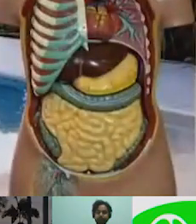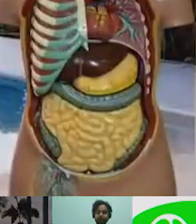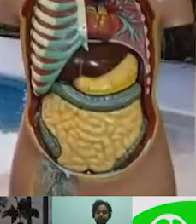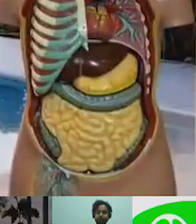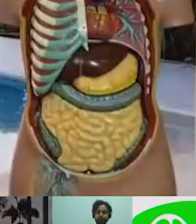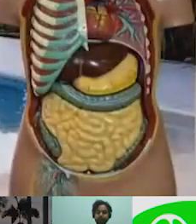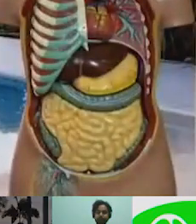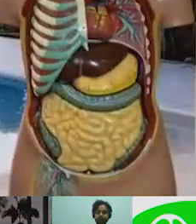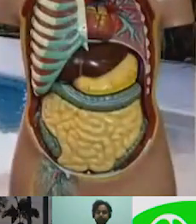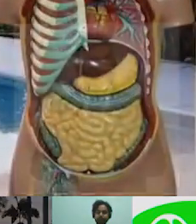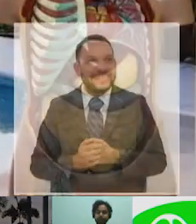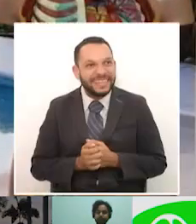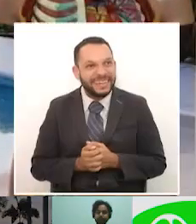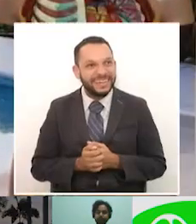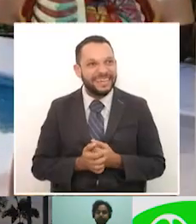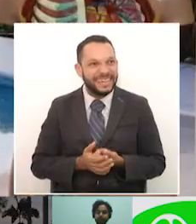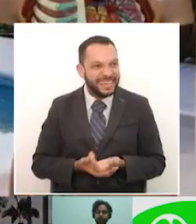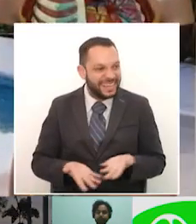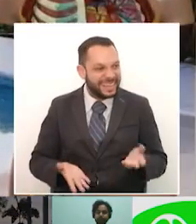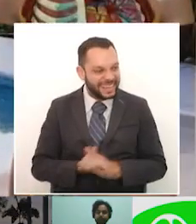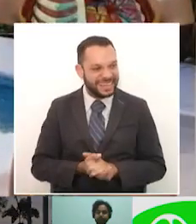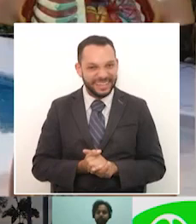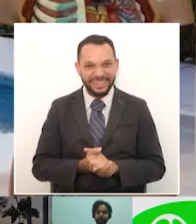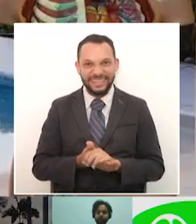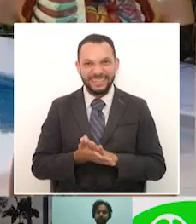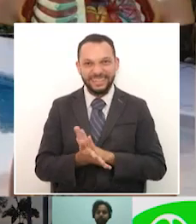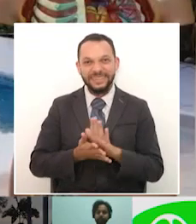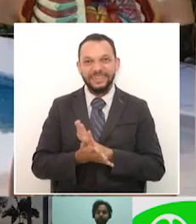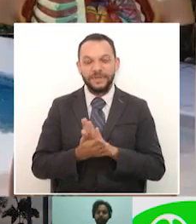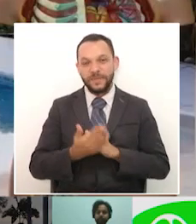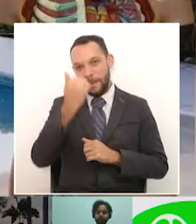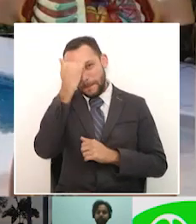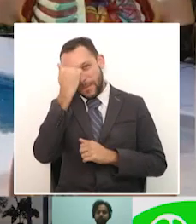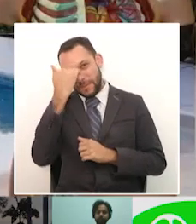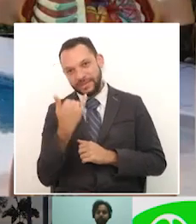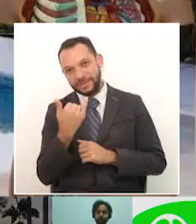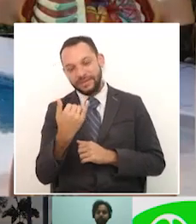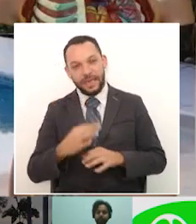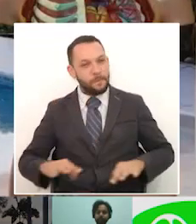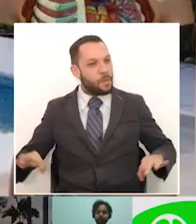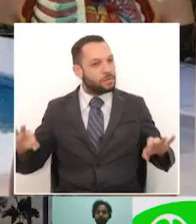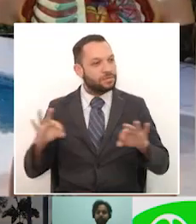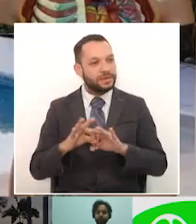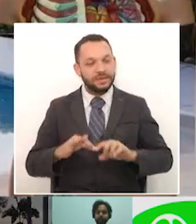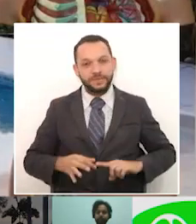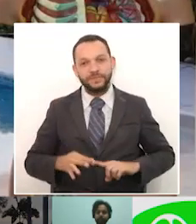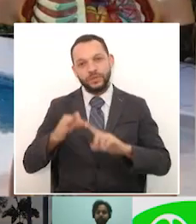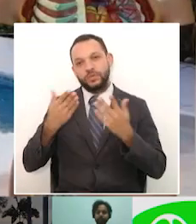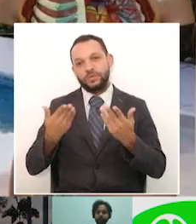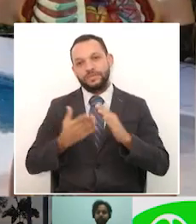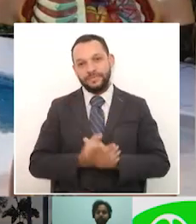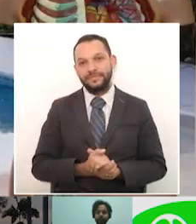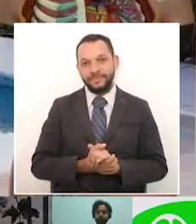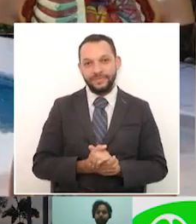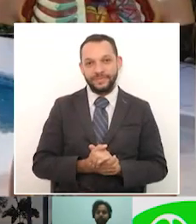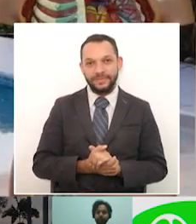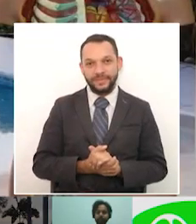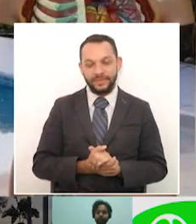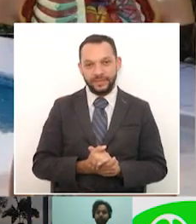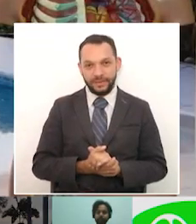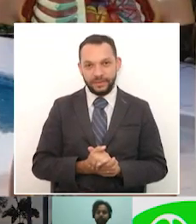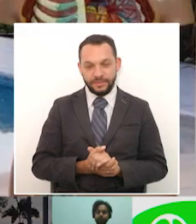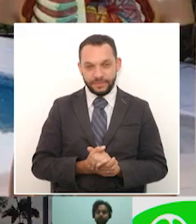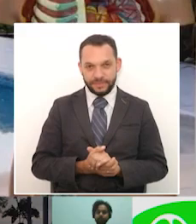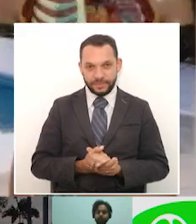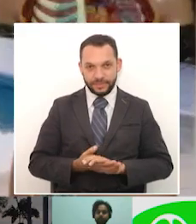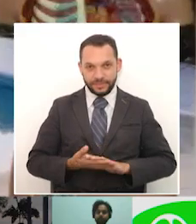monasterio de yoga, en donde él es un maestro de este lugar. Okay, Uttam, we want to know a little